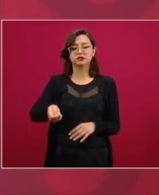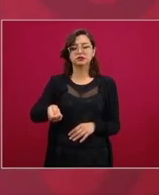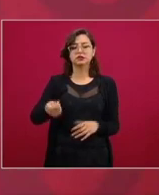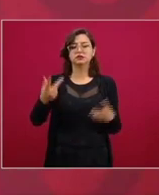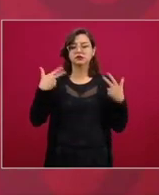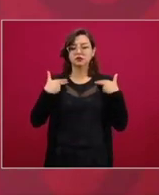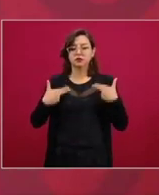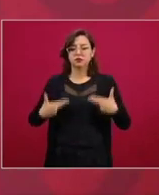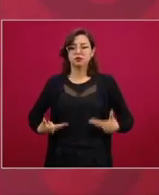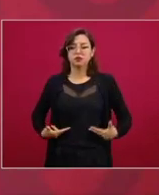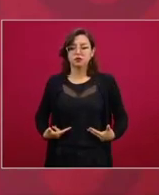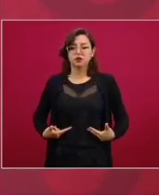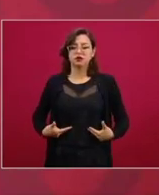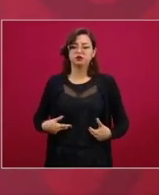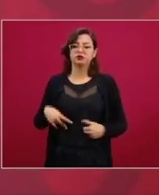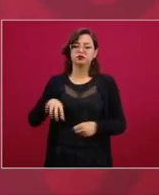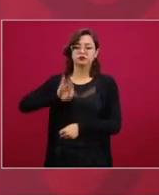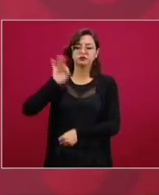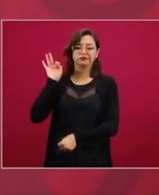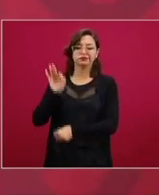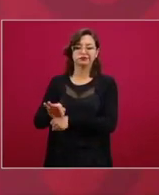al ser humano